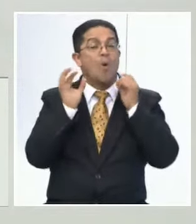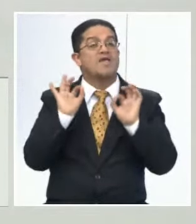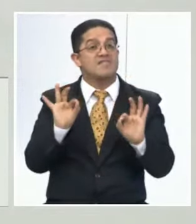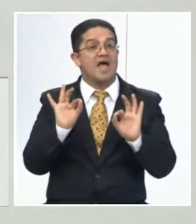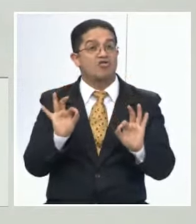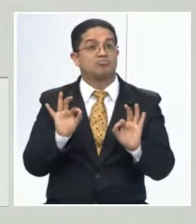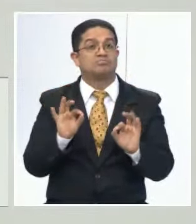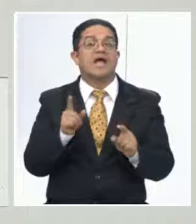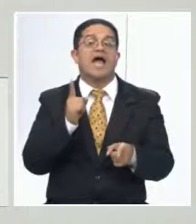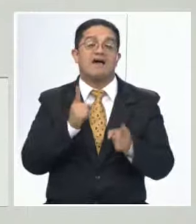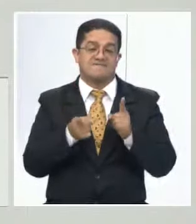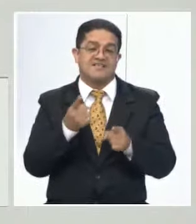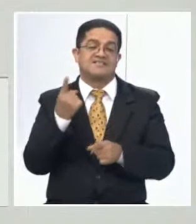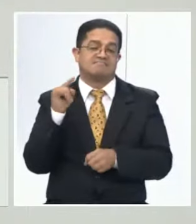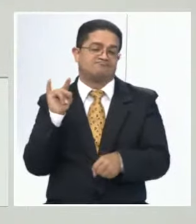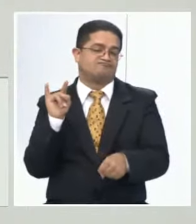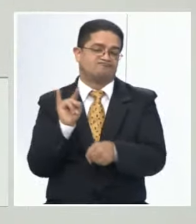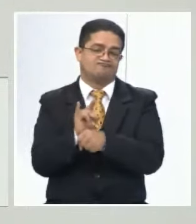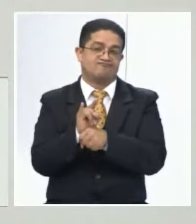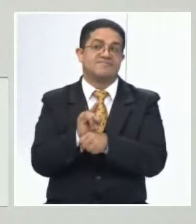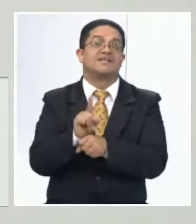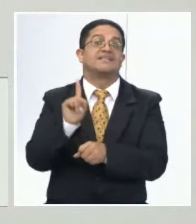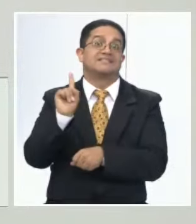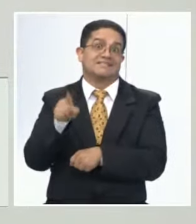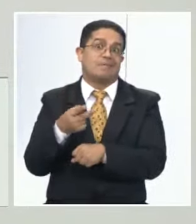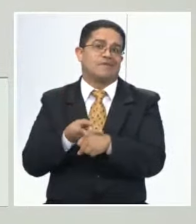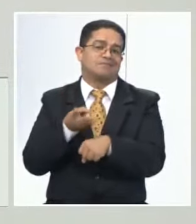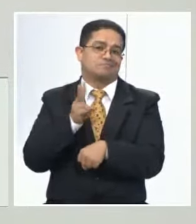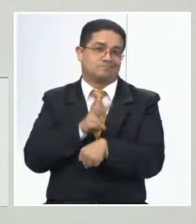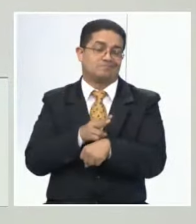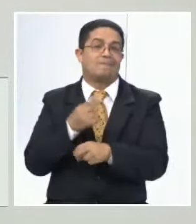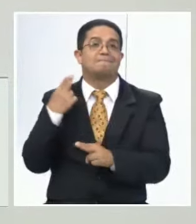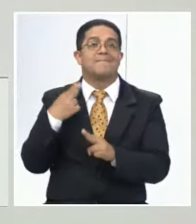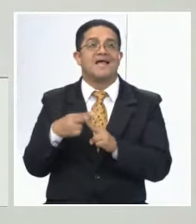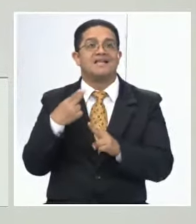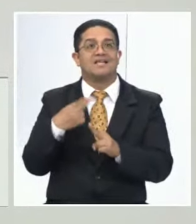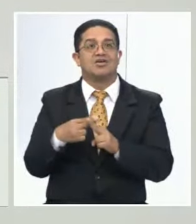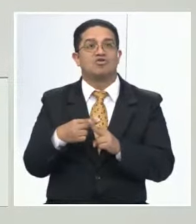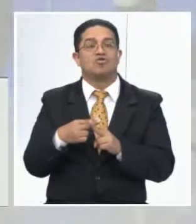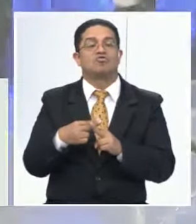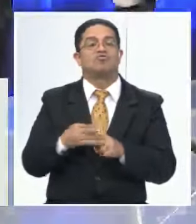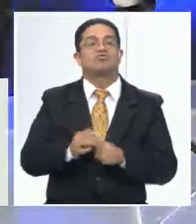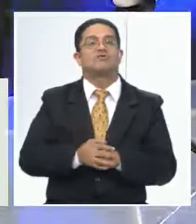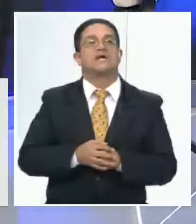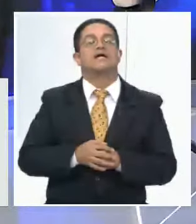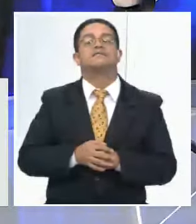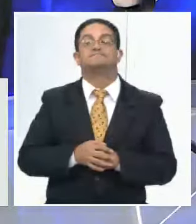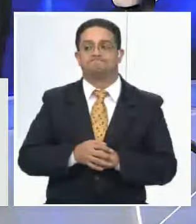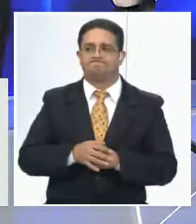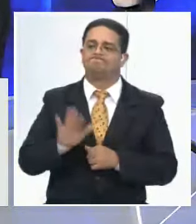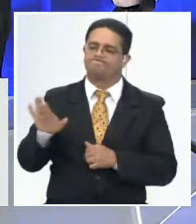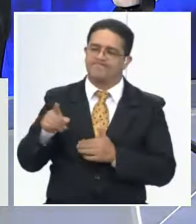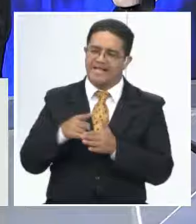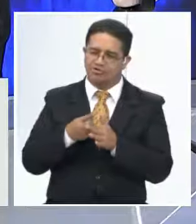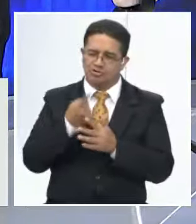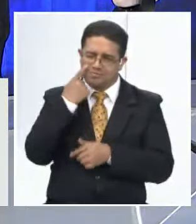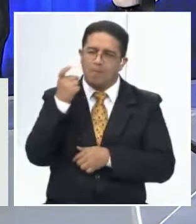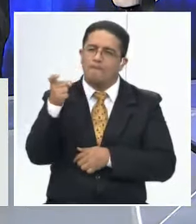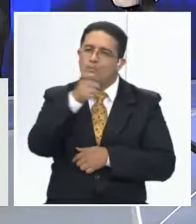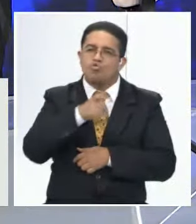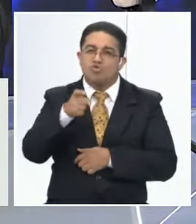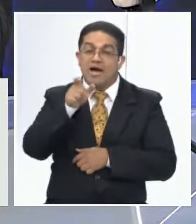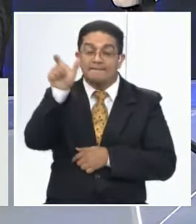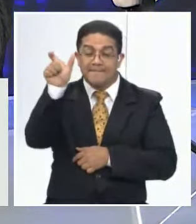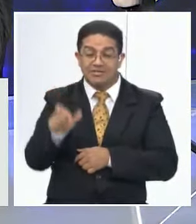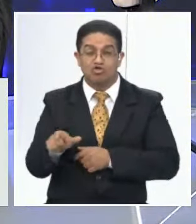veces vienen consecuencias que son terribles y de hospitalización y hasta pueden poner en riesgo la salud del paciente. Entonces, tenemos que tener en cuenta buscar a una